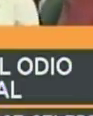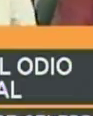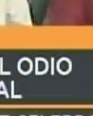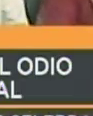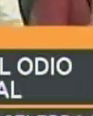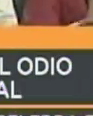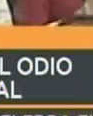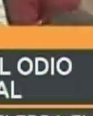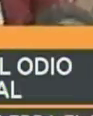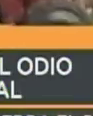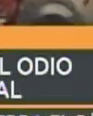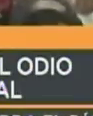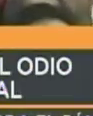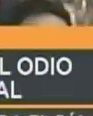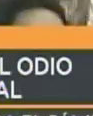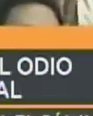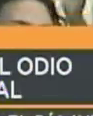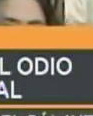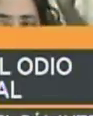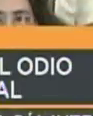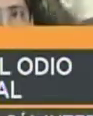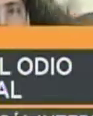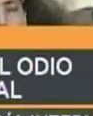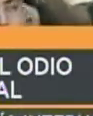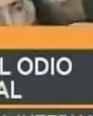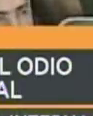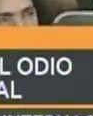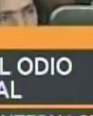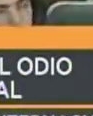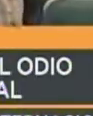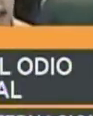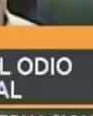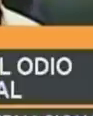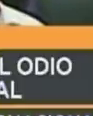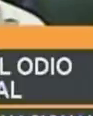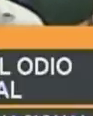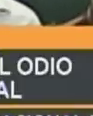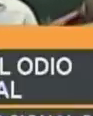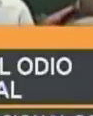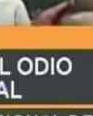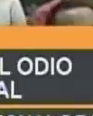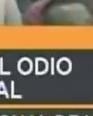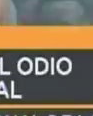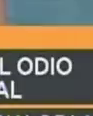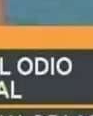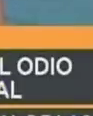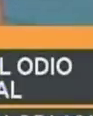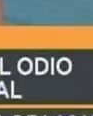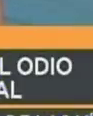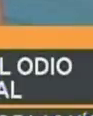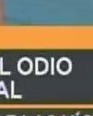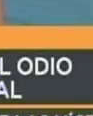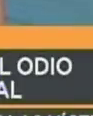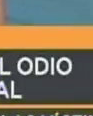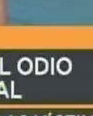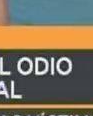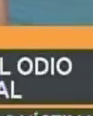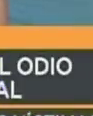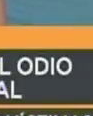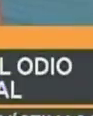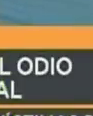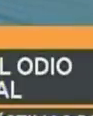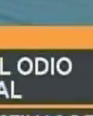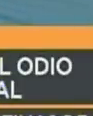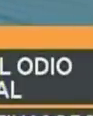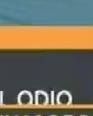refiero a ustedes, porque ya nosotros estamos fuera de la juventud, nos acompaña su espíritu. Pero ustedes tienen la